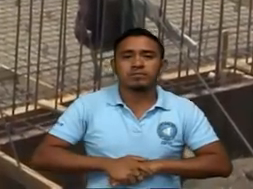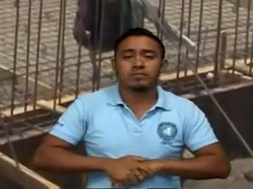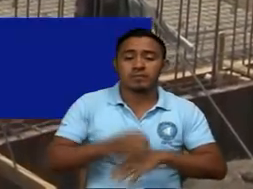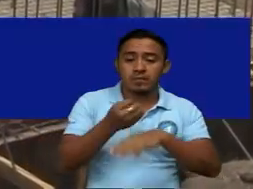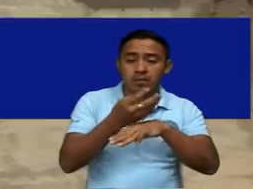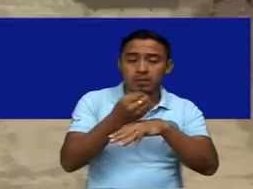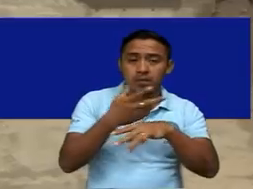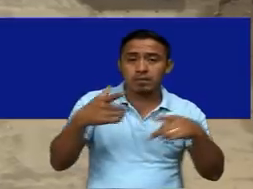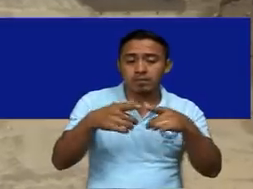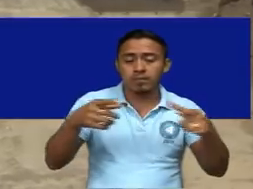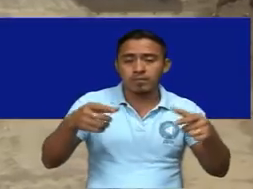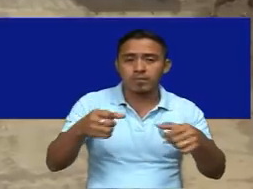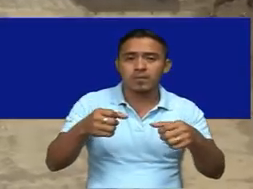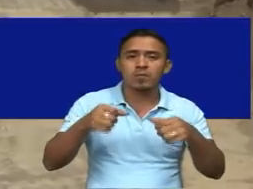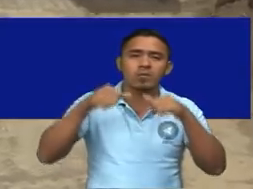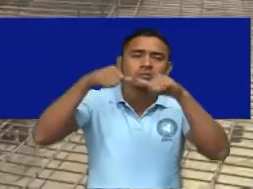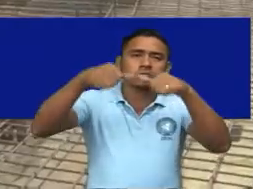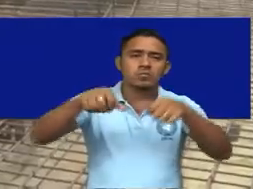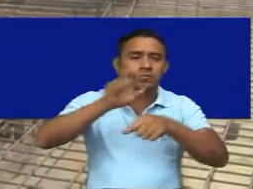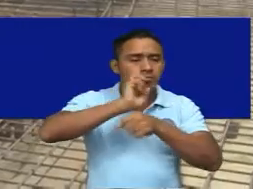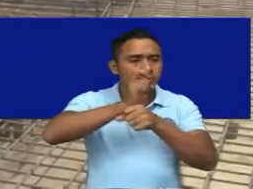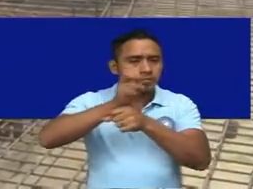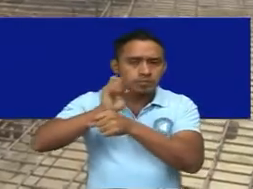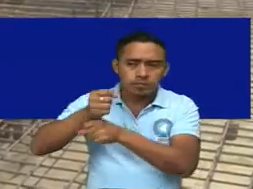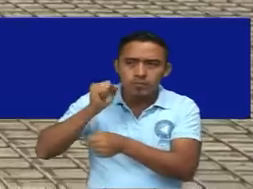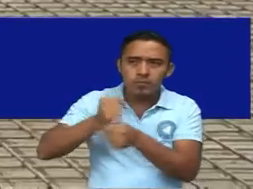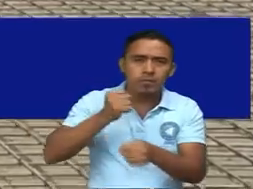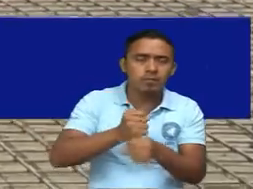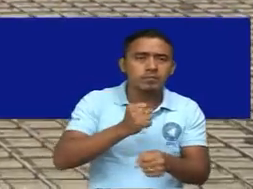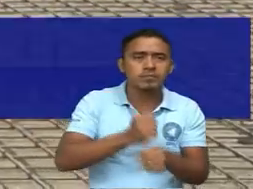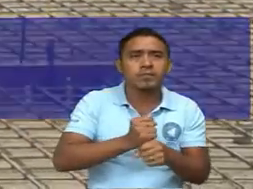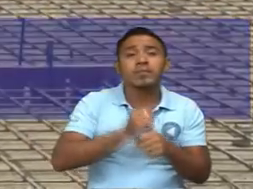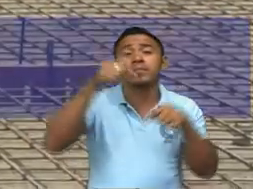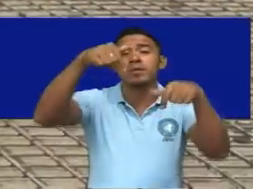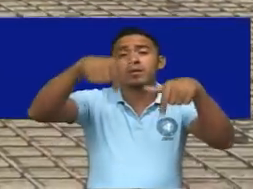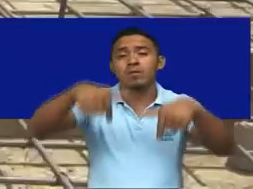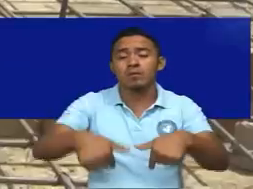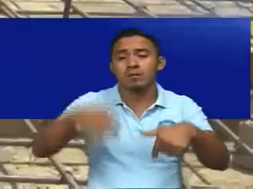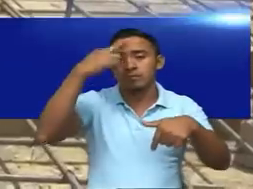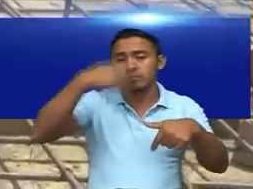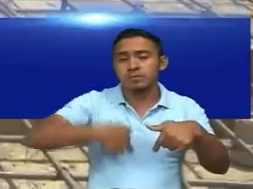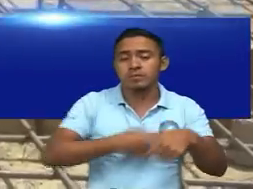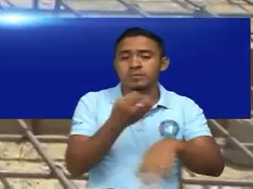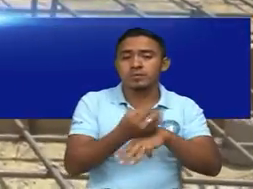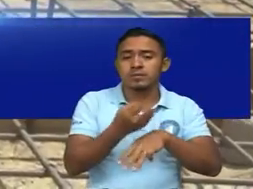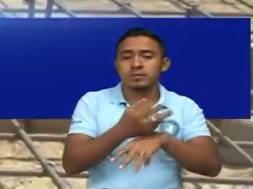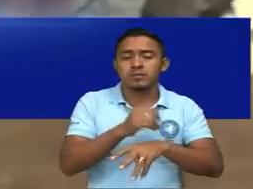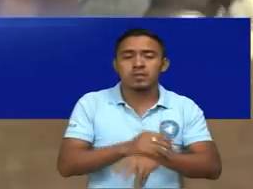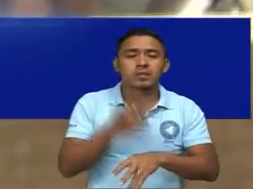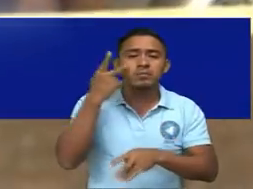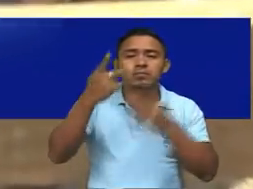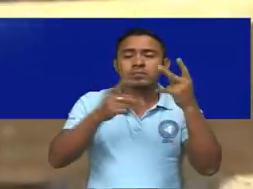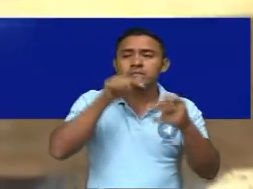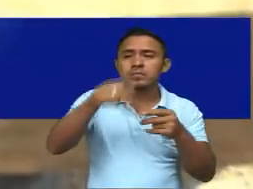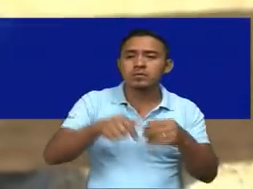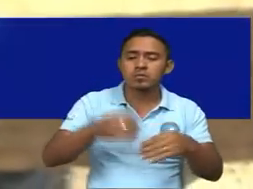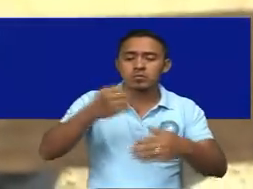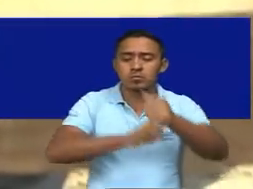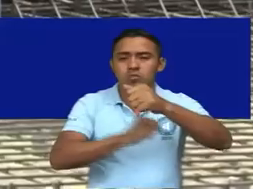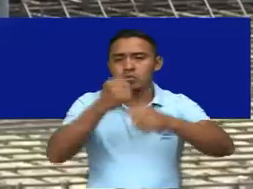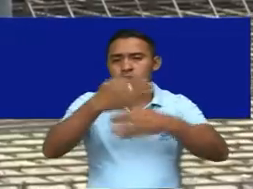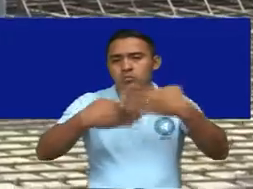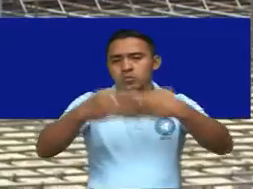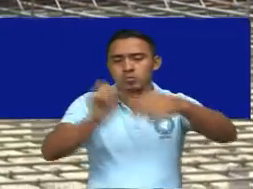Alcaldía de Managua continúa supervisión de obras. Esta vez, autoridades de la comuna visitaron la construcción